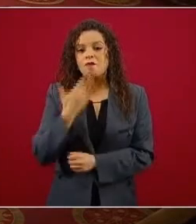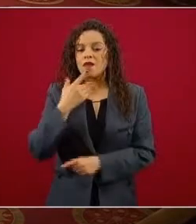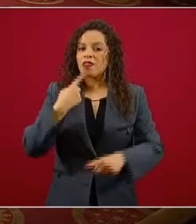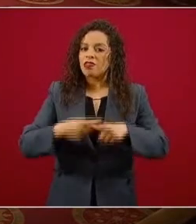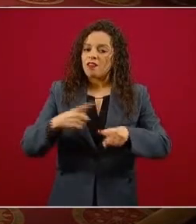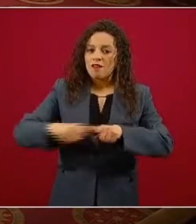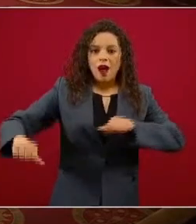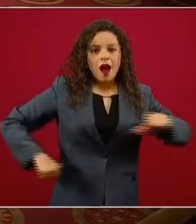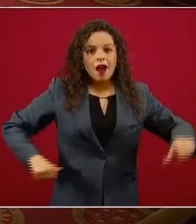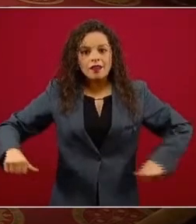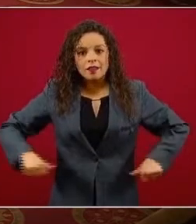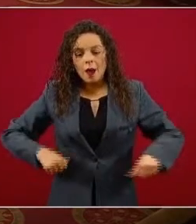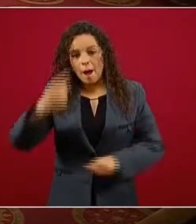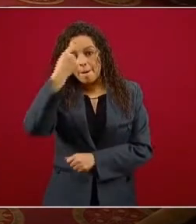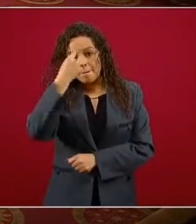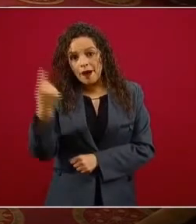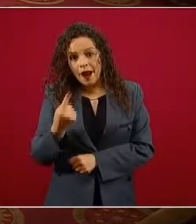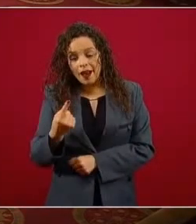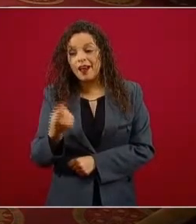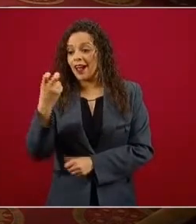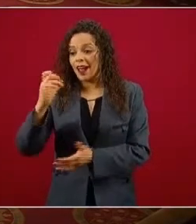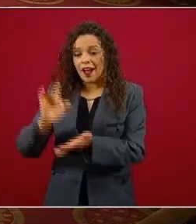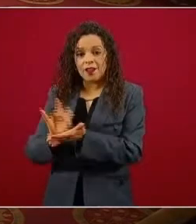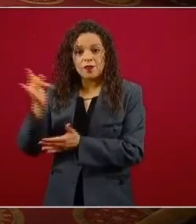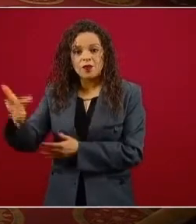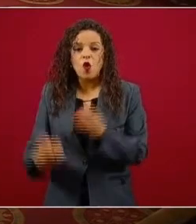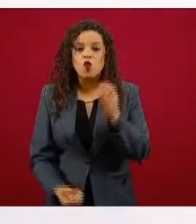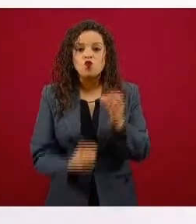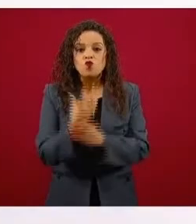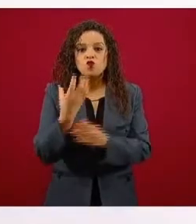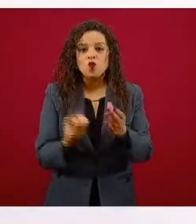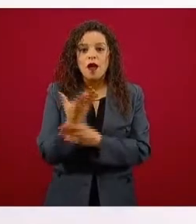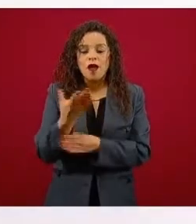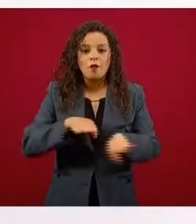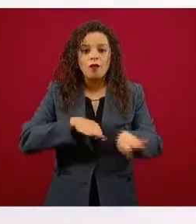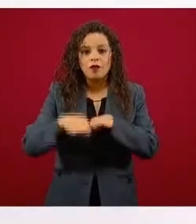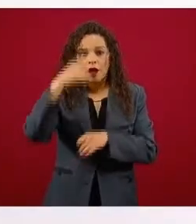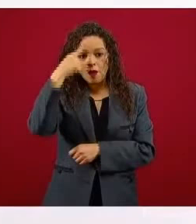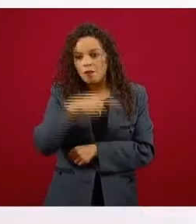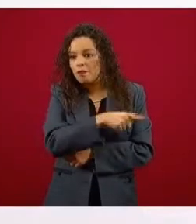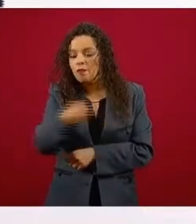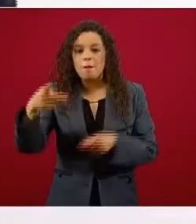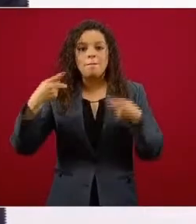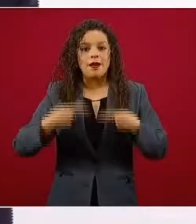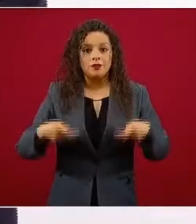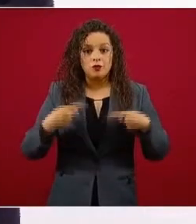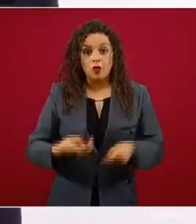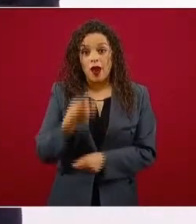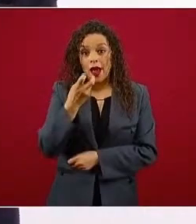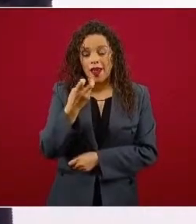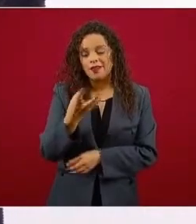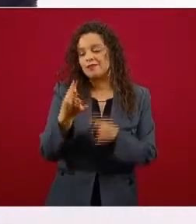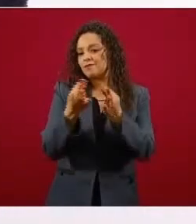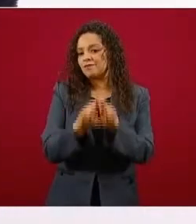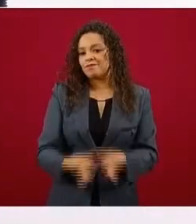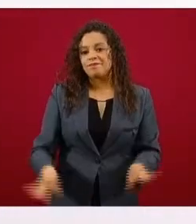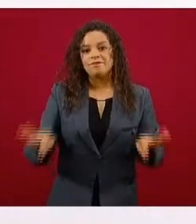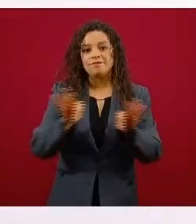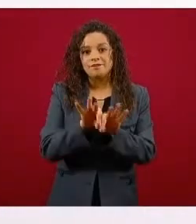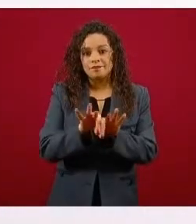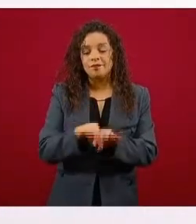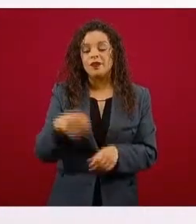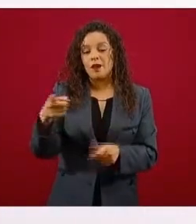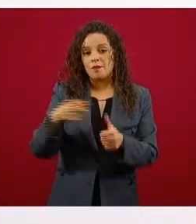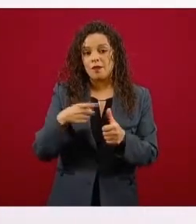crear nuevos empleos. Este es el motivo principal de mi próximo viaje a